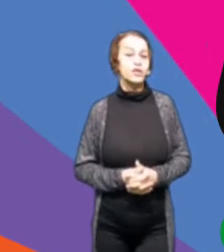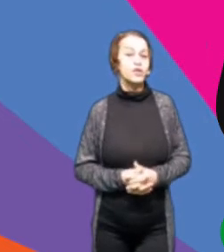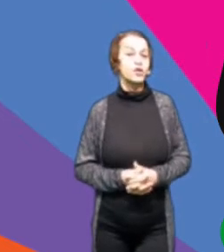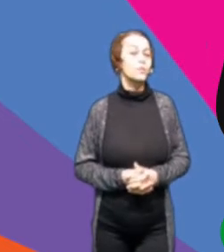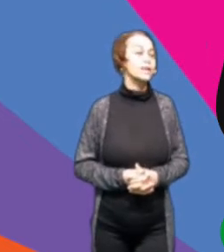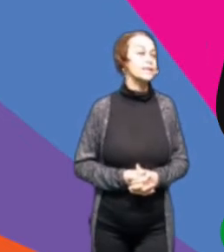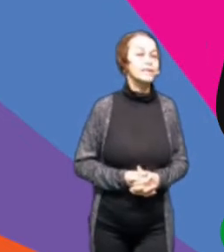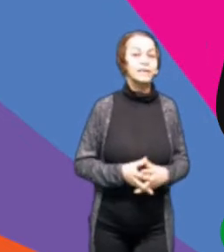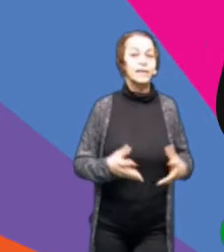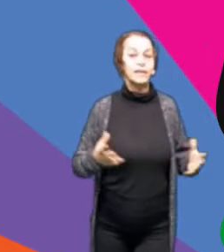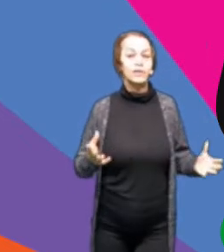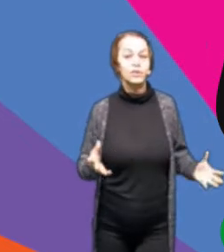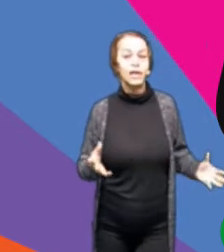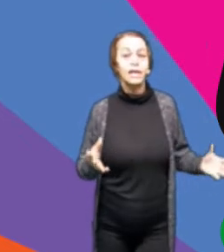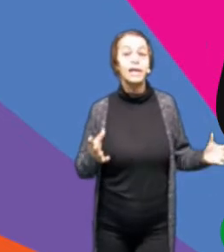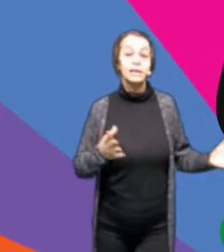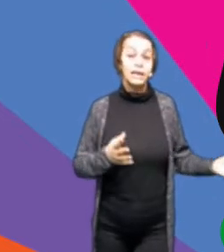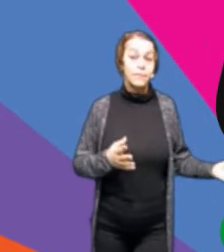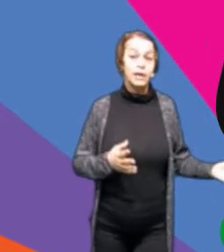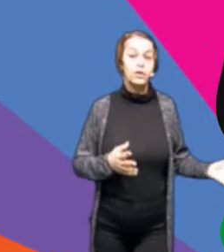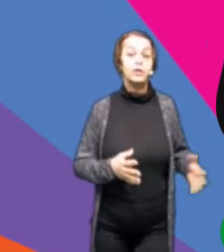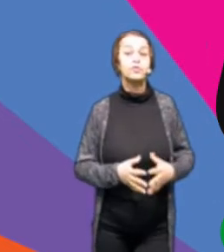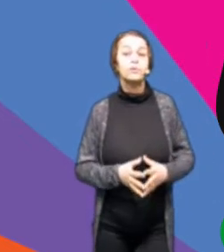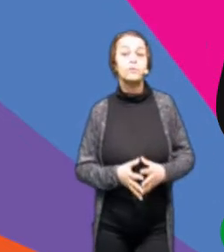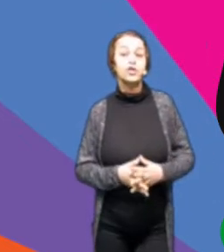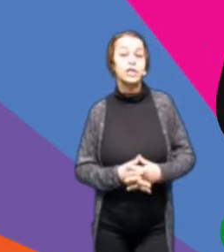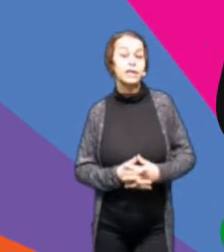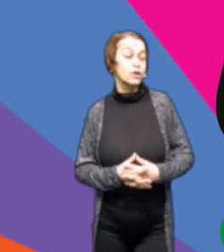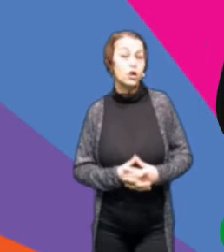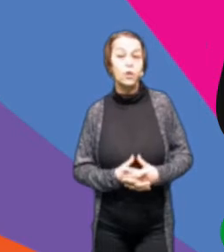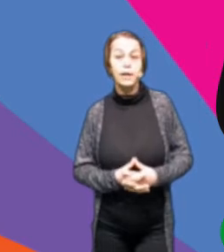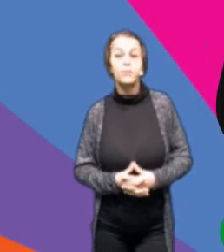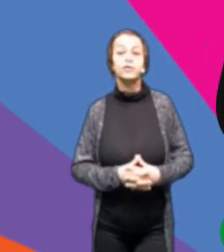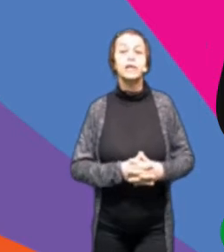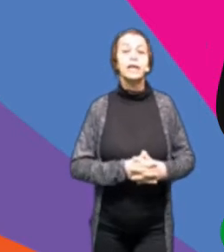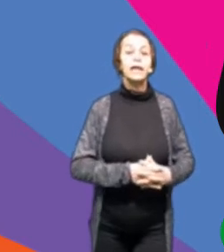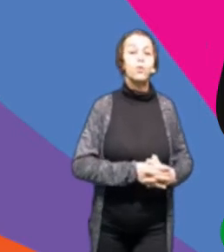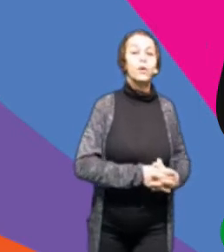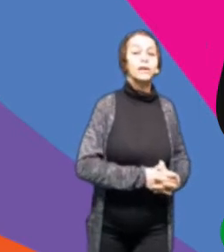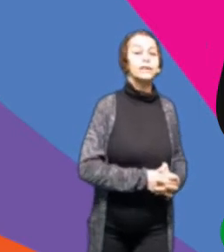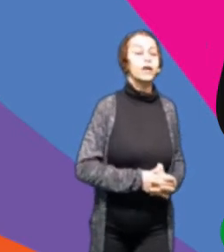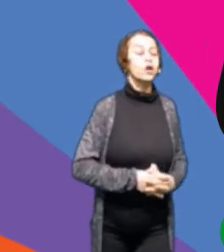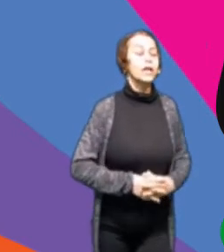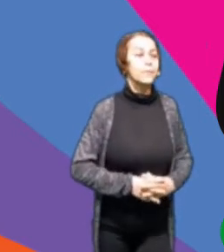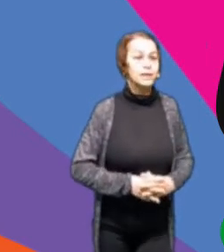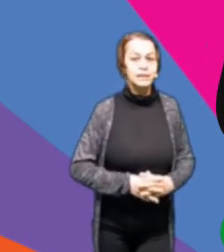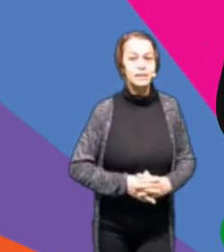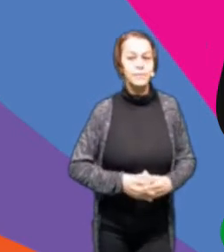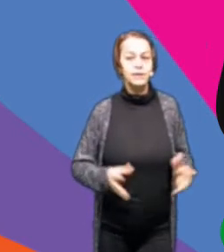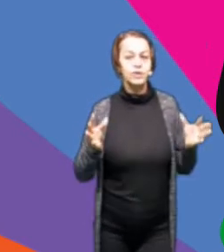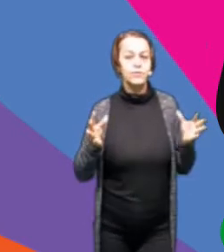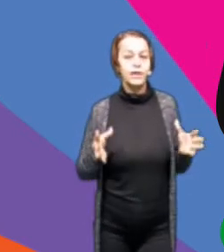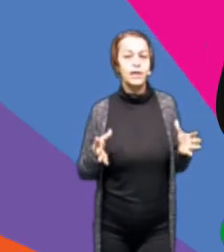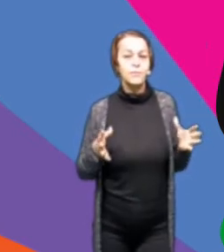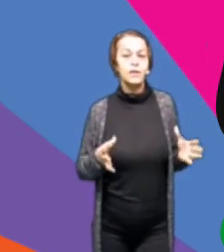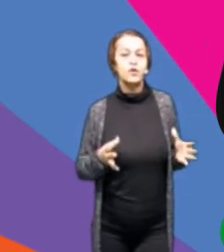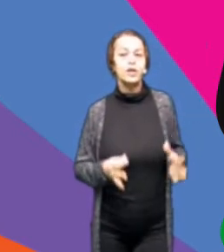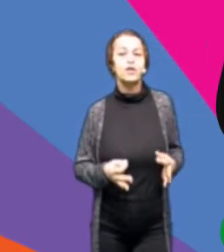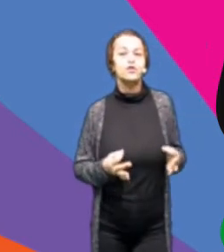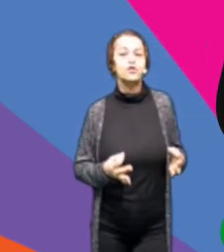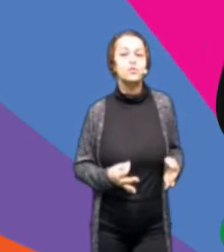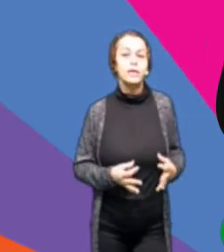proyección como artista internacional de la mano de su nuevo single Nos Comemos, que cuenta con la participación nada menos